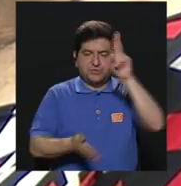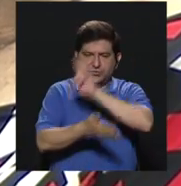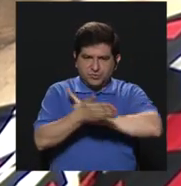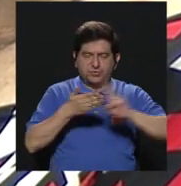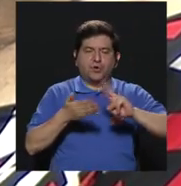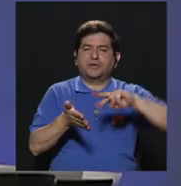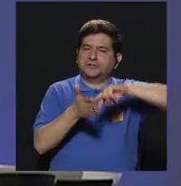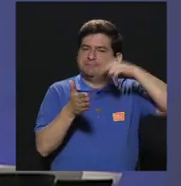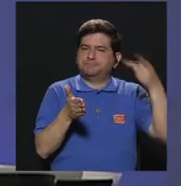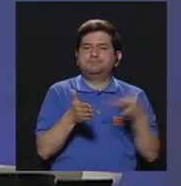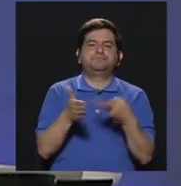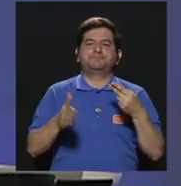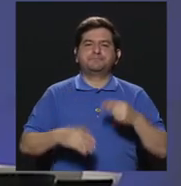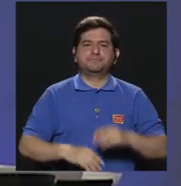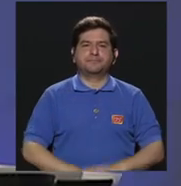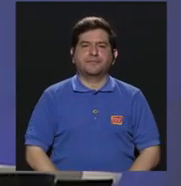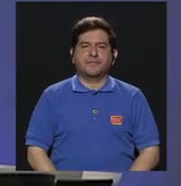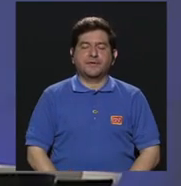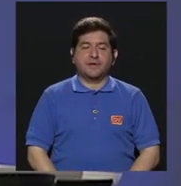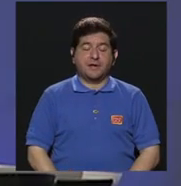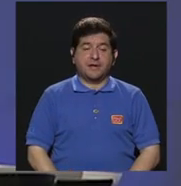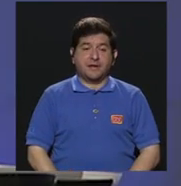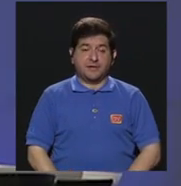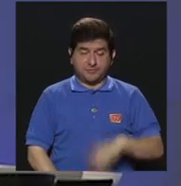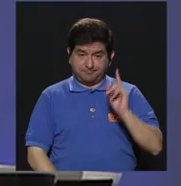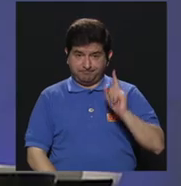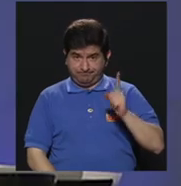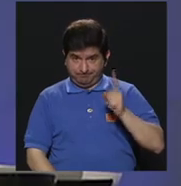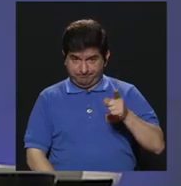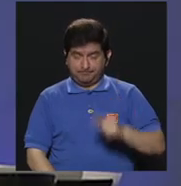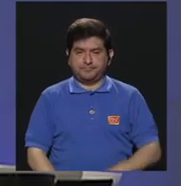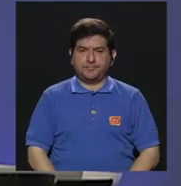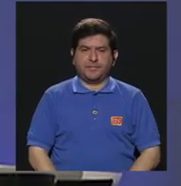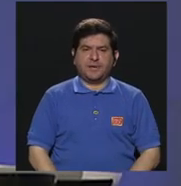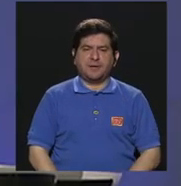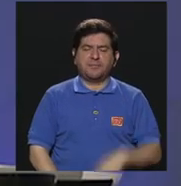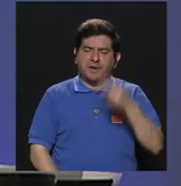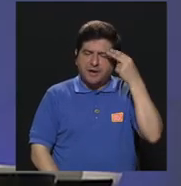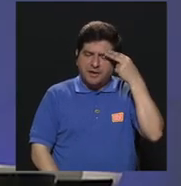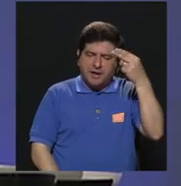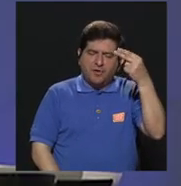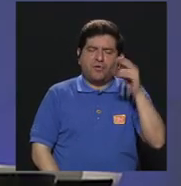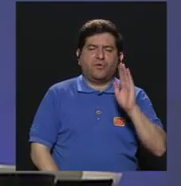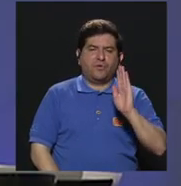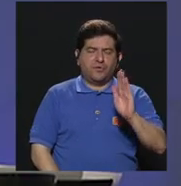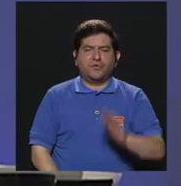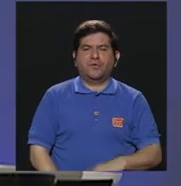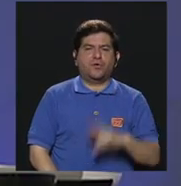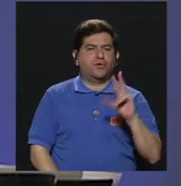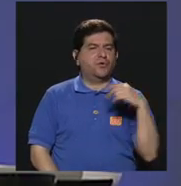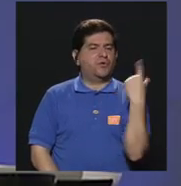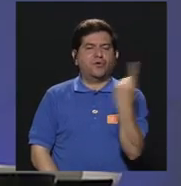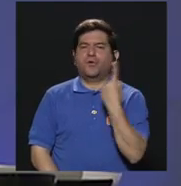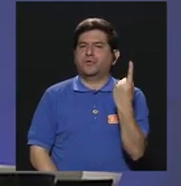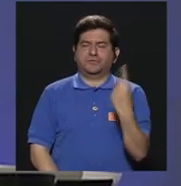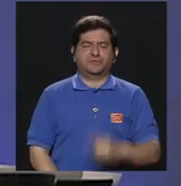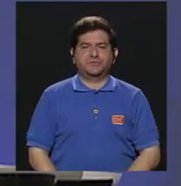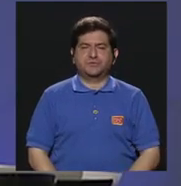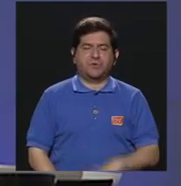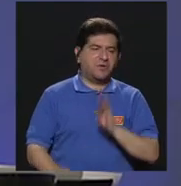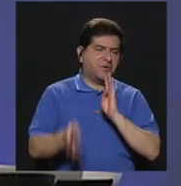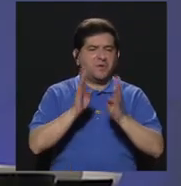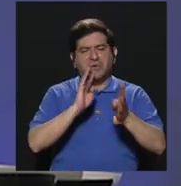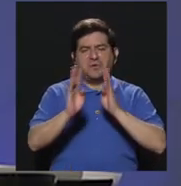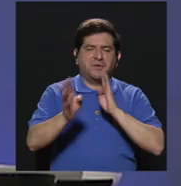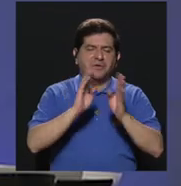de Costa Rica. Es un serio llamado de atención para que los halagos a sus logros no se queden solo en palabras